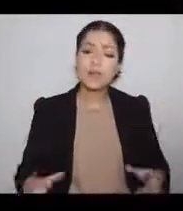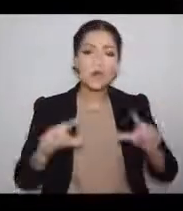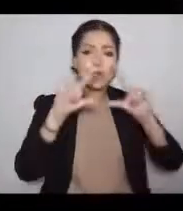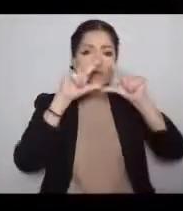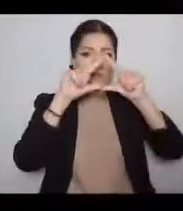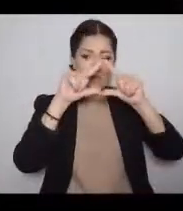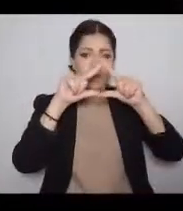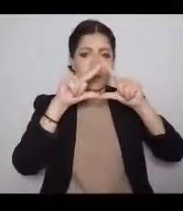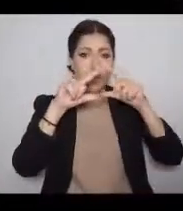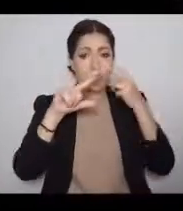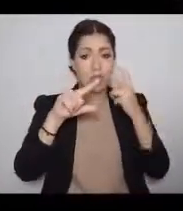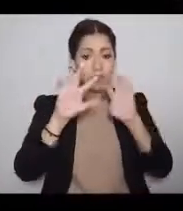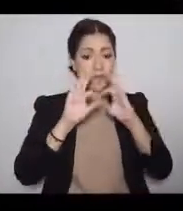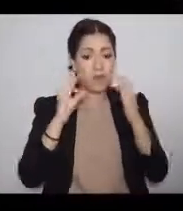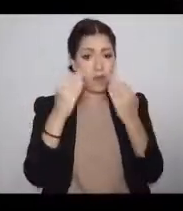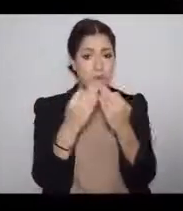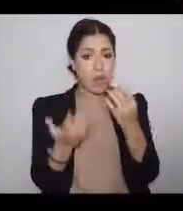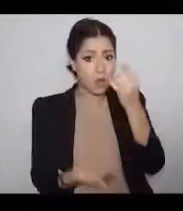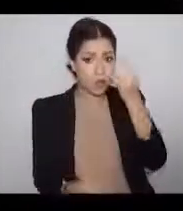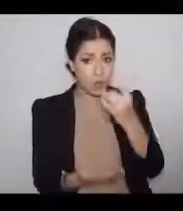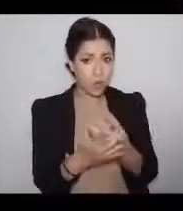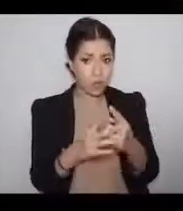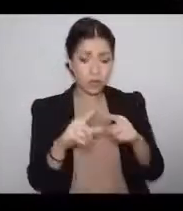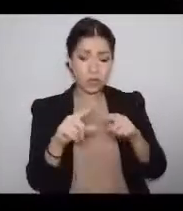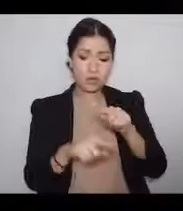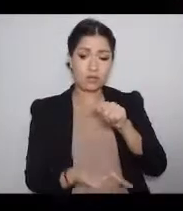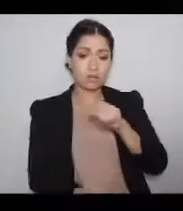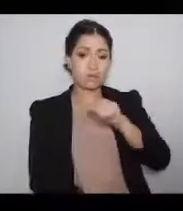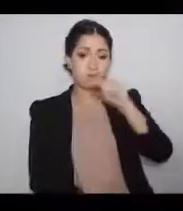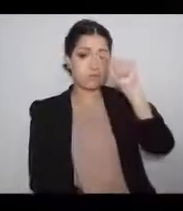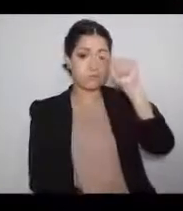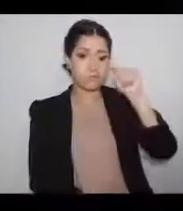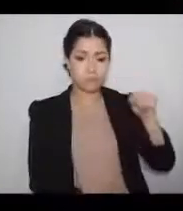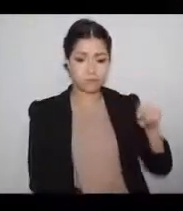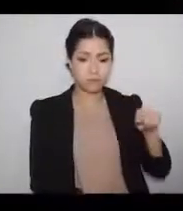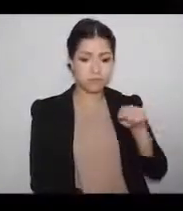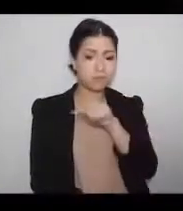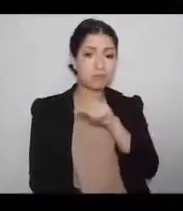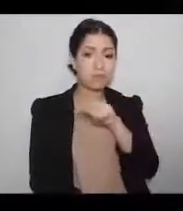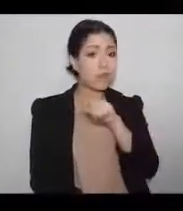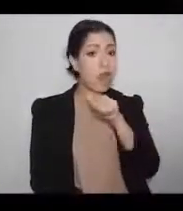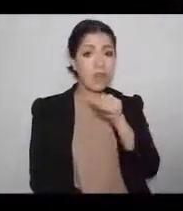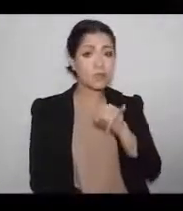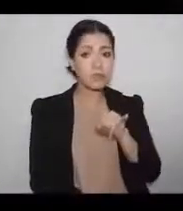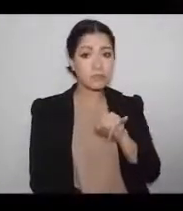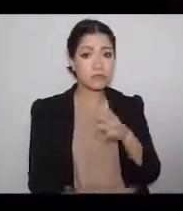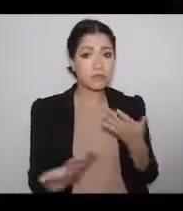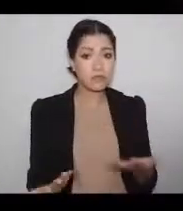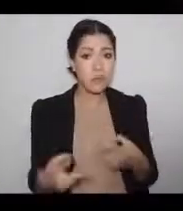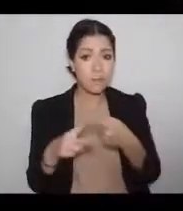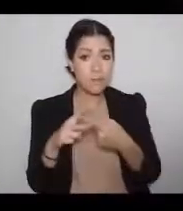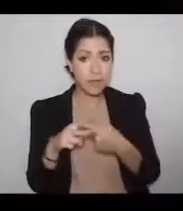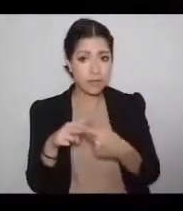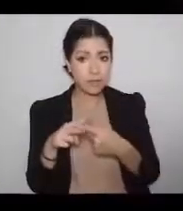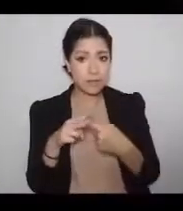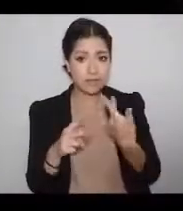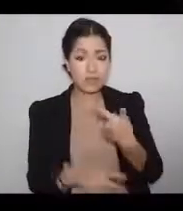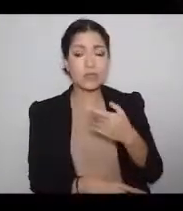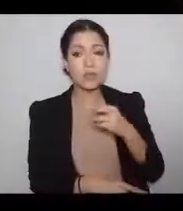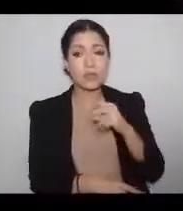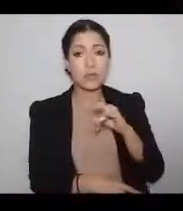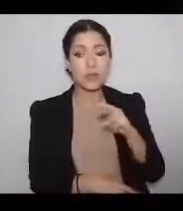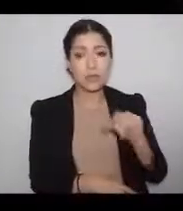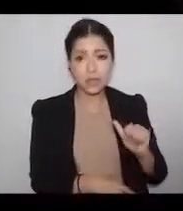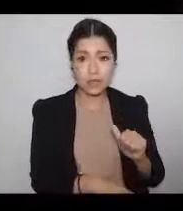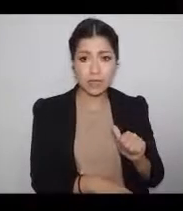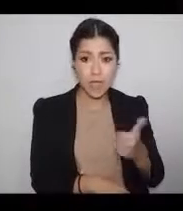triángulo solamente puede tener 3 lados. Las matemáticas y la geometría no necesitan de nosotros